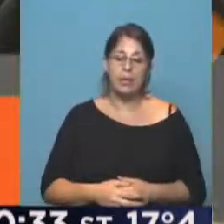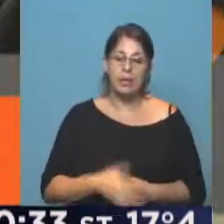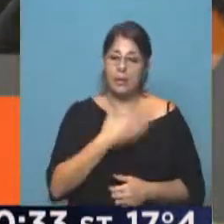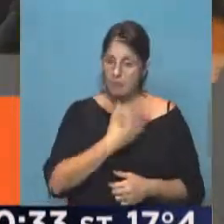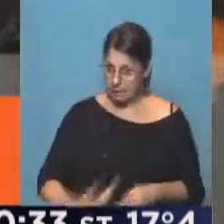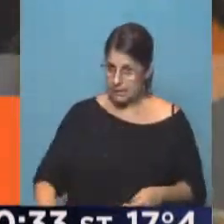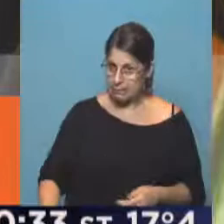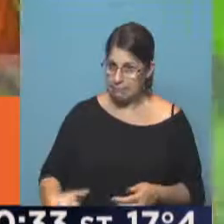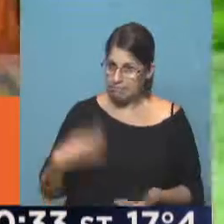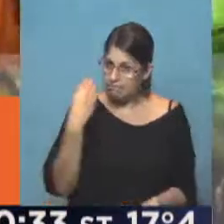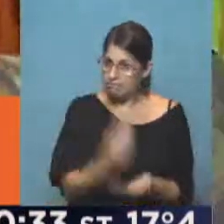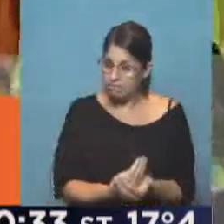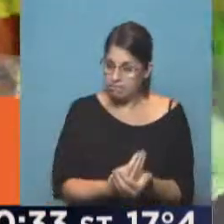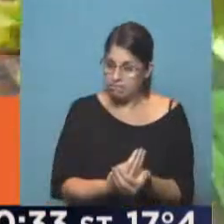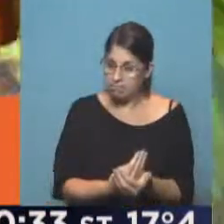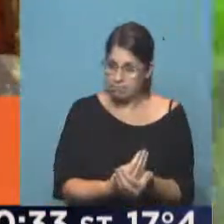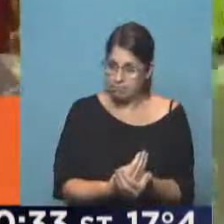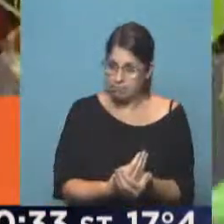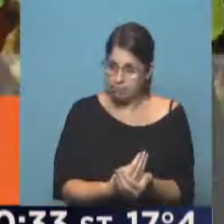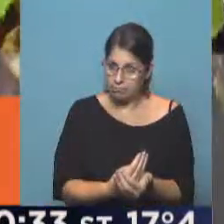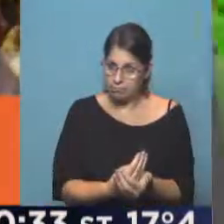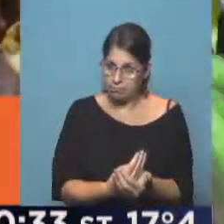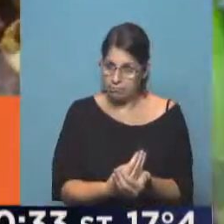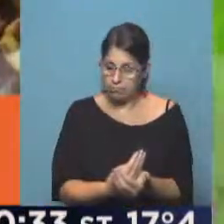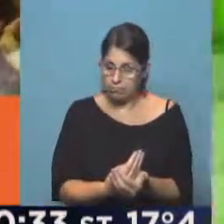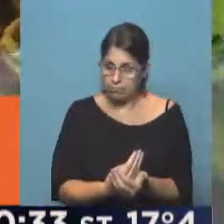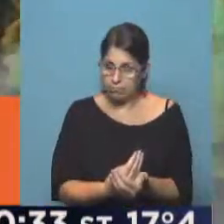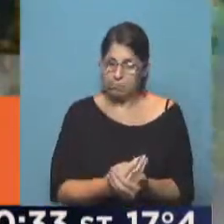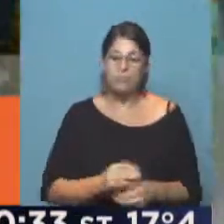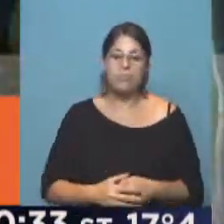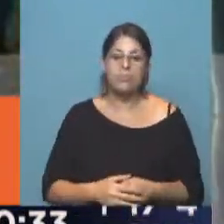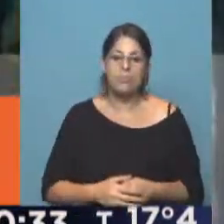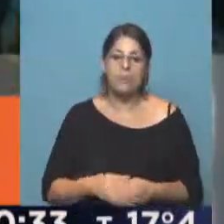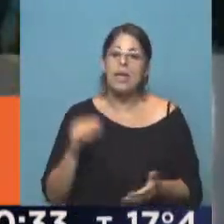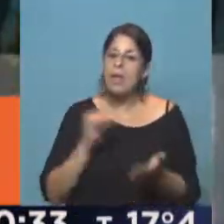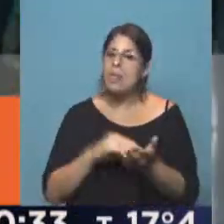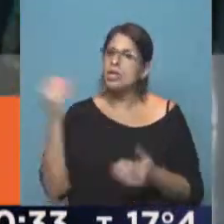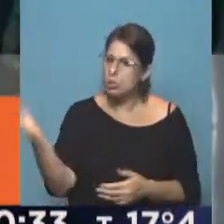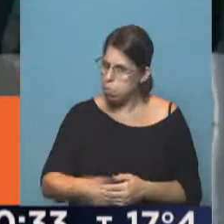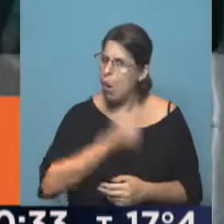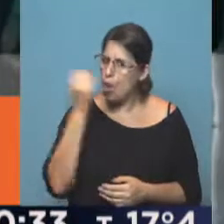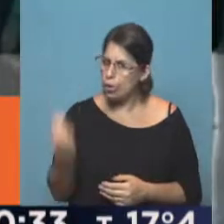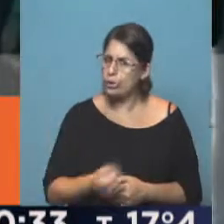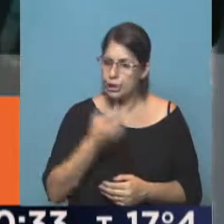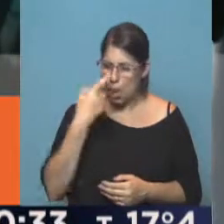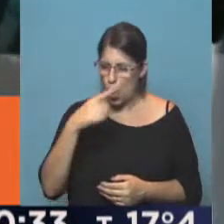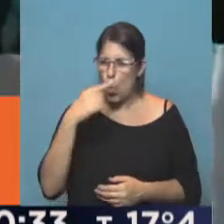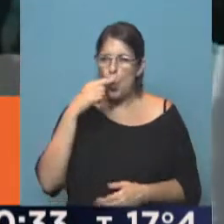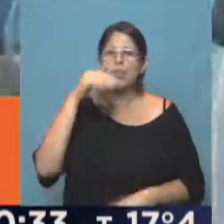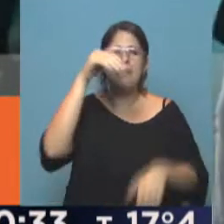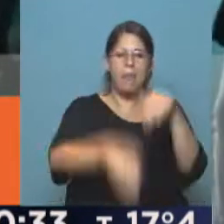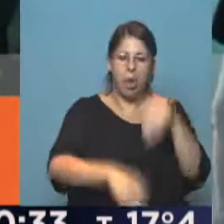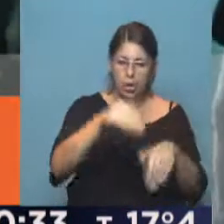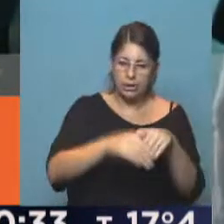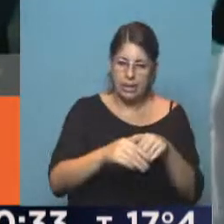decimos entonces, que resulta como uno de los datos más importantes de este último balotaje. El candidato de